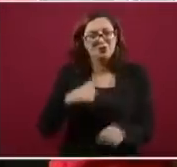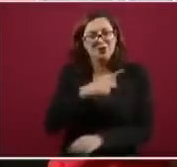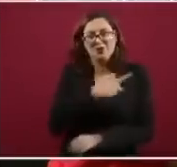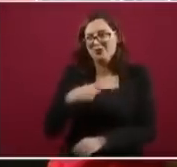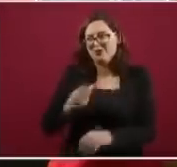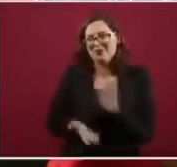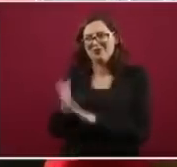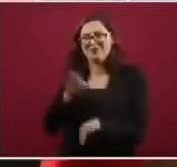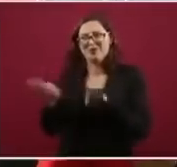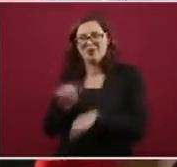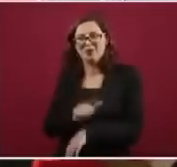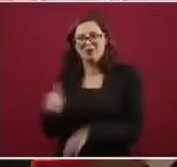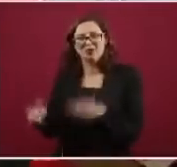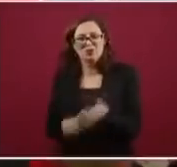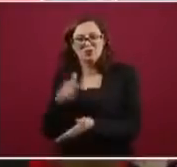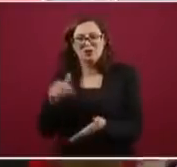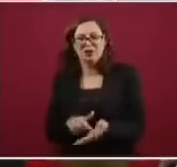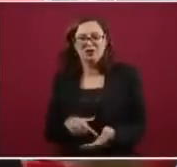quillón acá